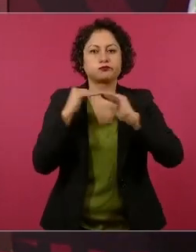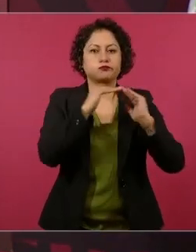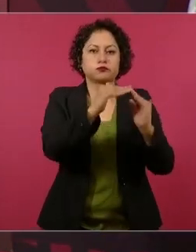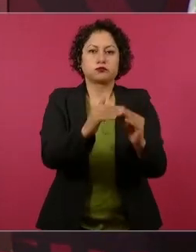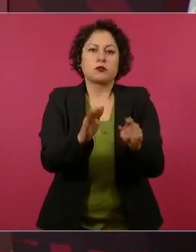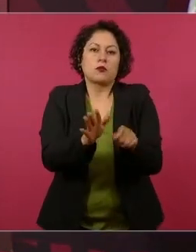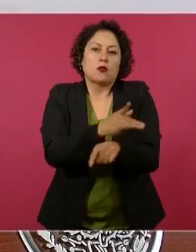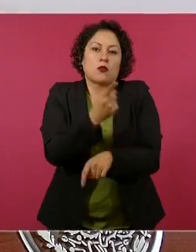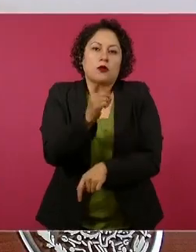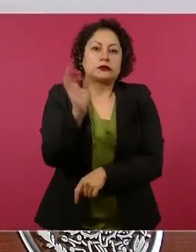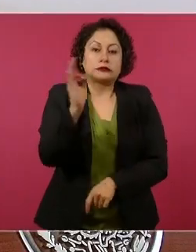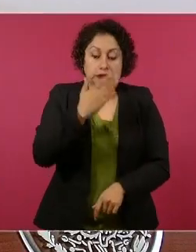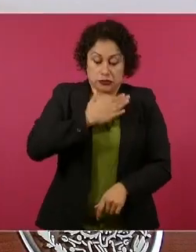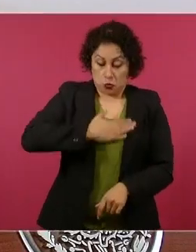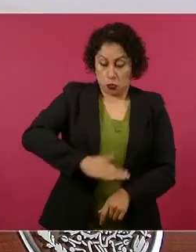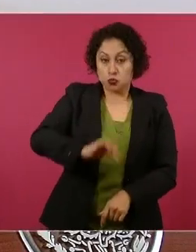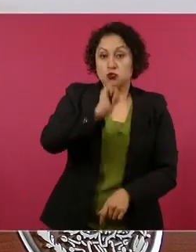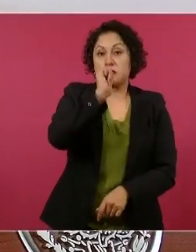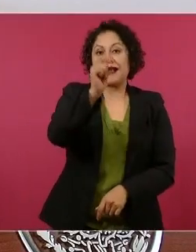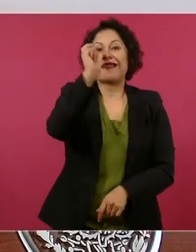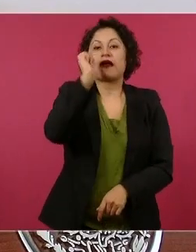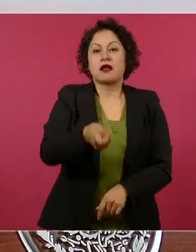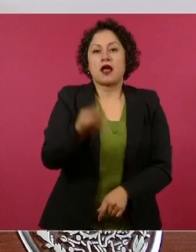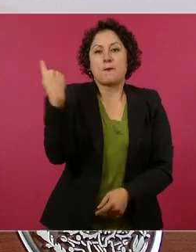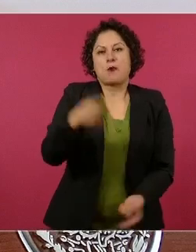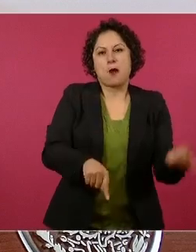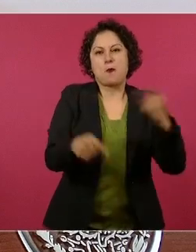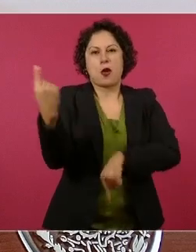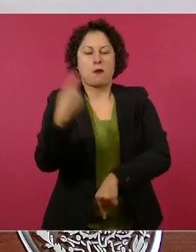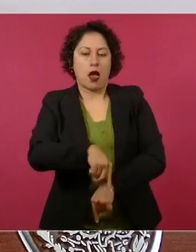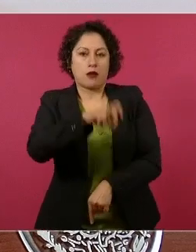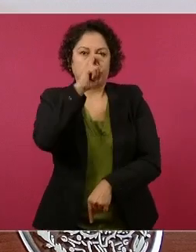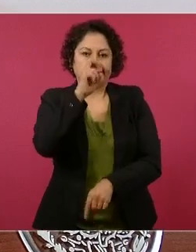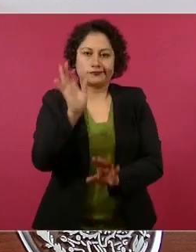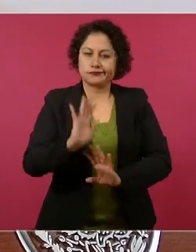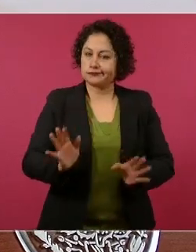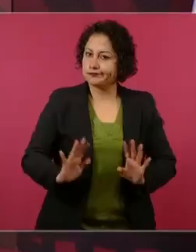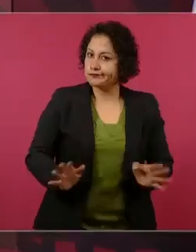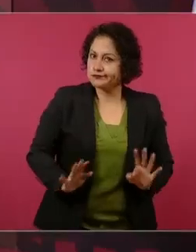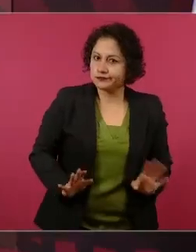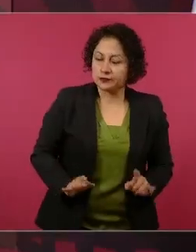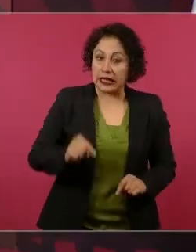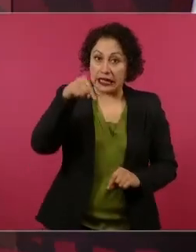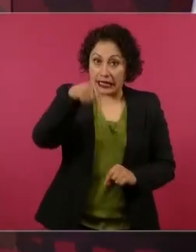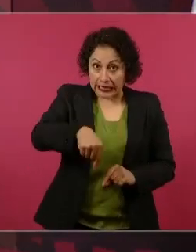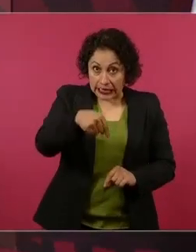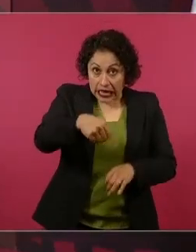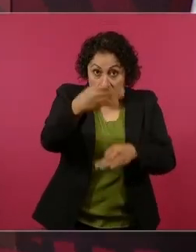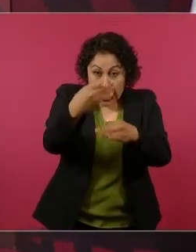Esta es una modernidad forjada desde abajo y para todos.